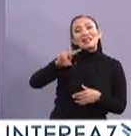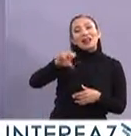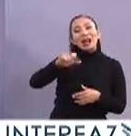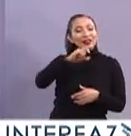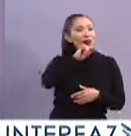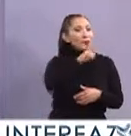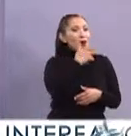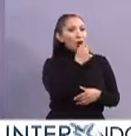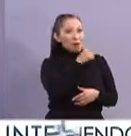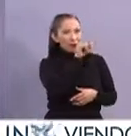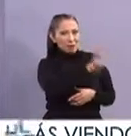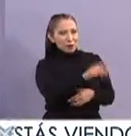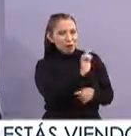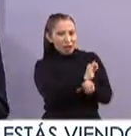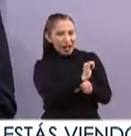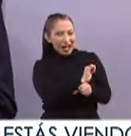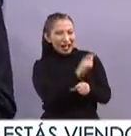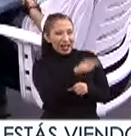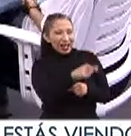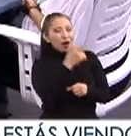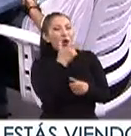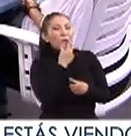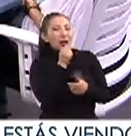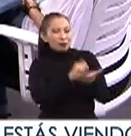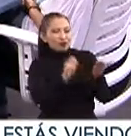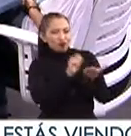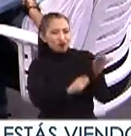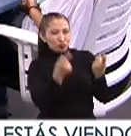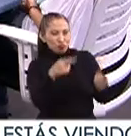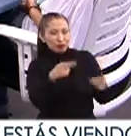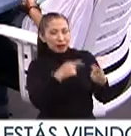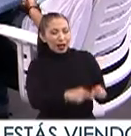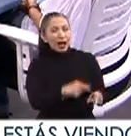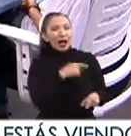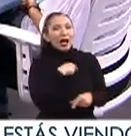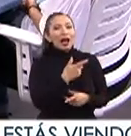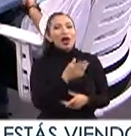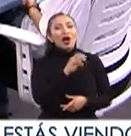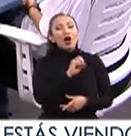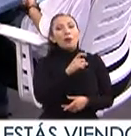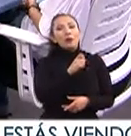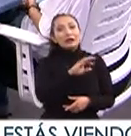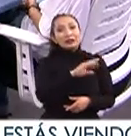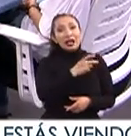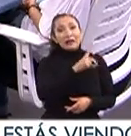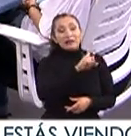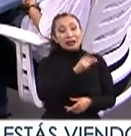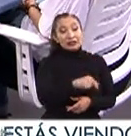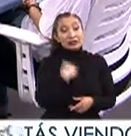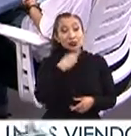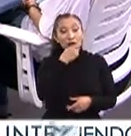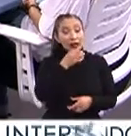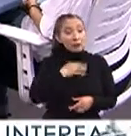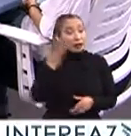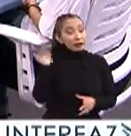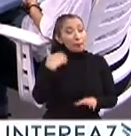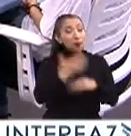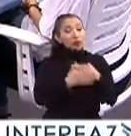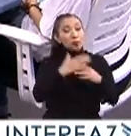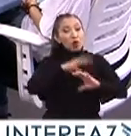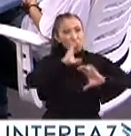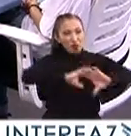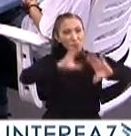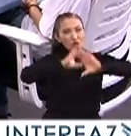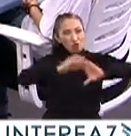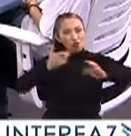supuesto con el protagonista León Chávez Teixeiro, quien pues, antes de iniciar esto nos decían que el próximo concierto que vas